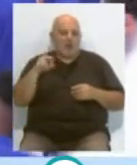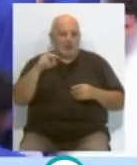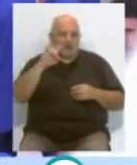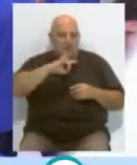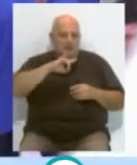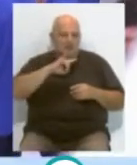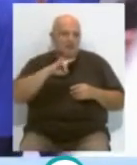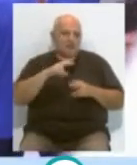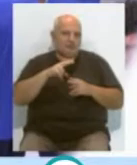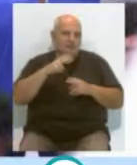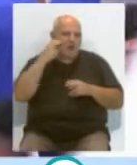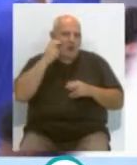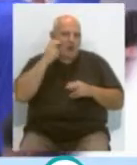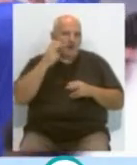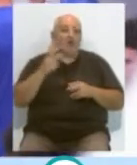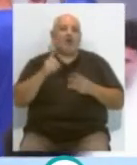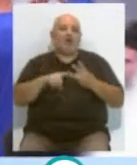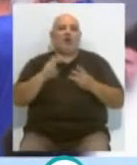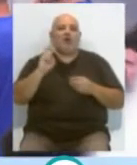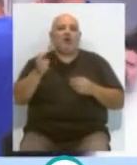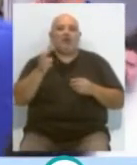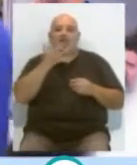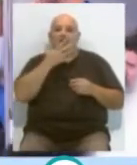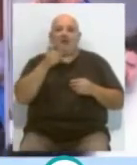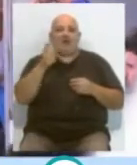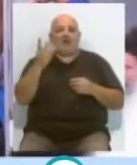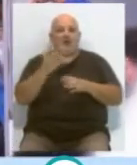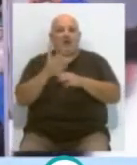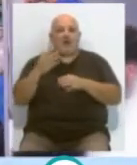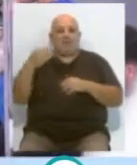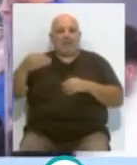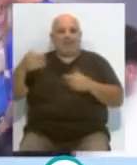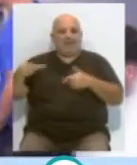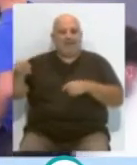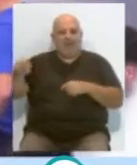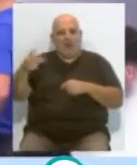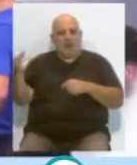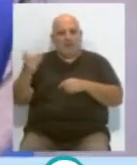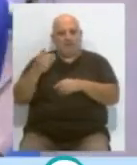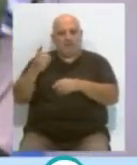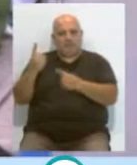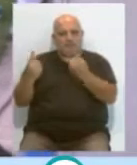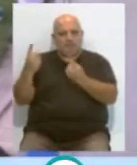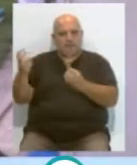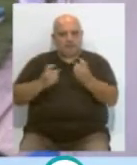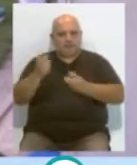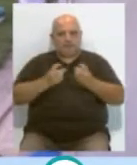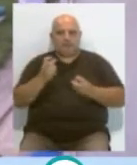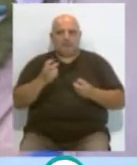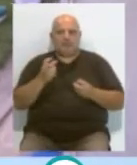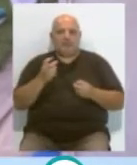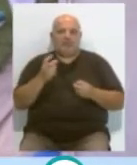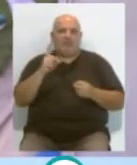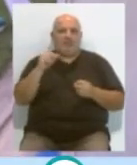la cantera. Hay otro de los jugadores de la cantera, como es el tema